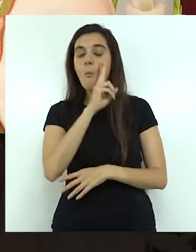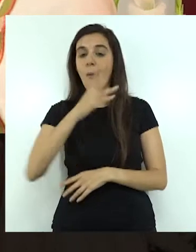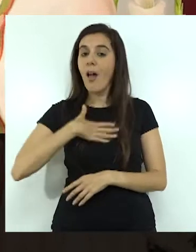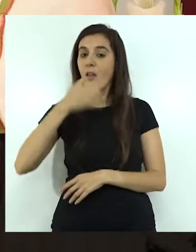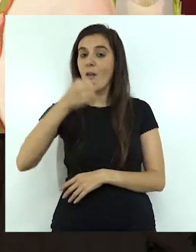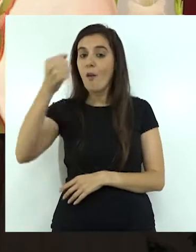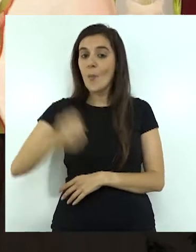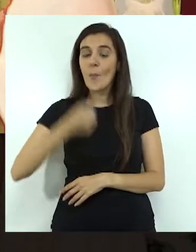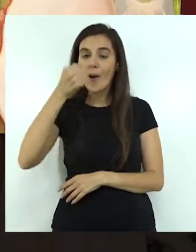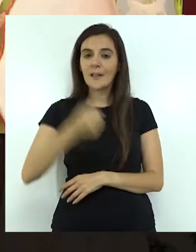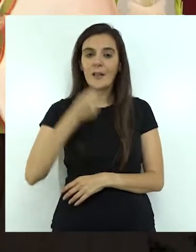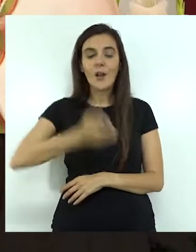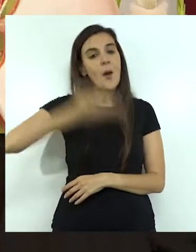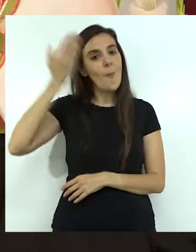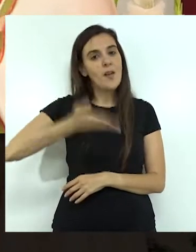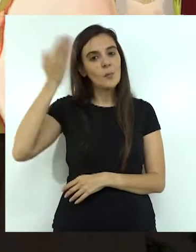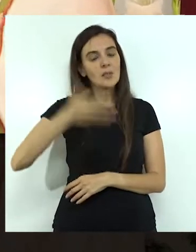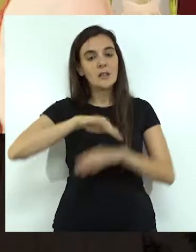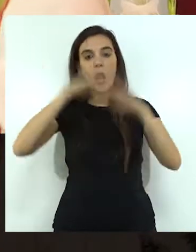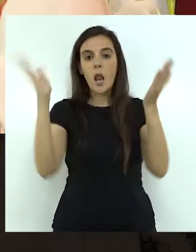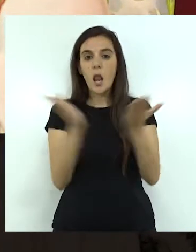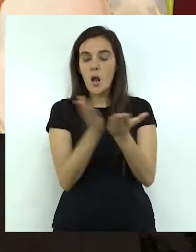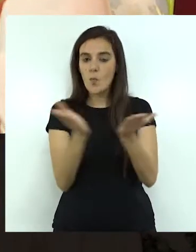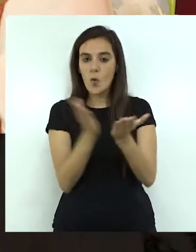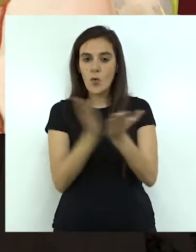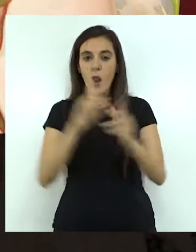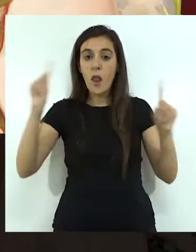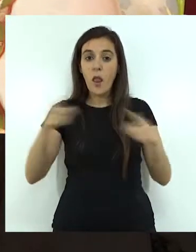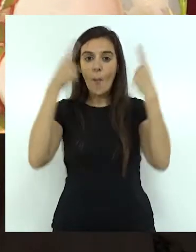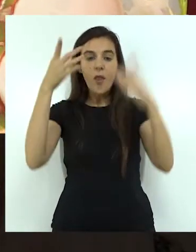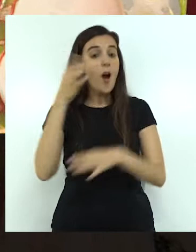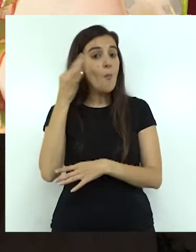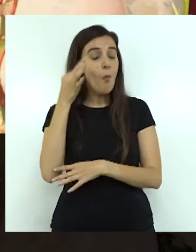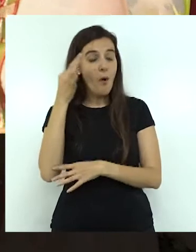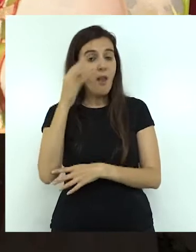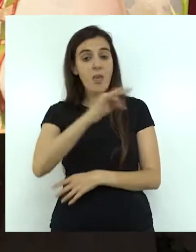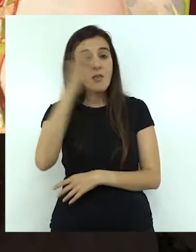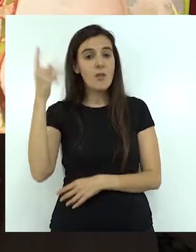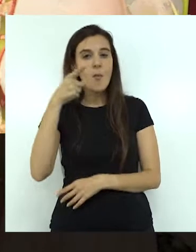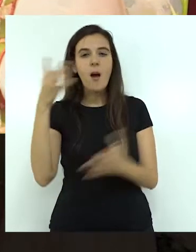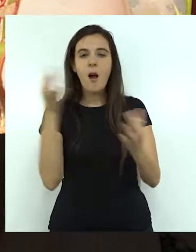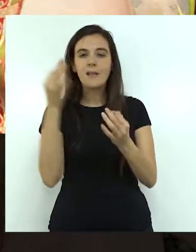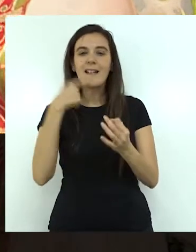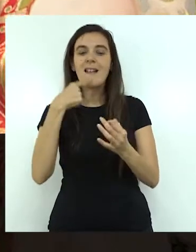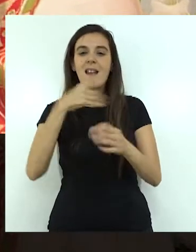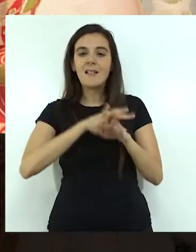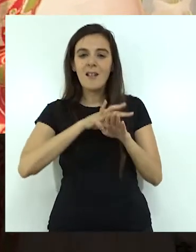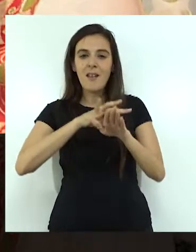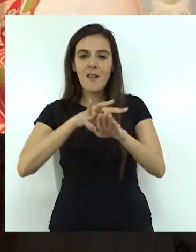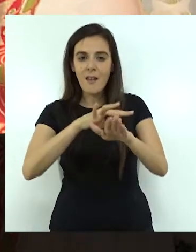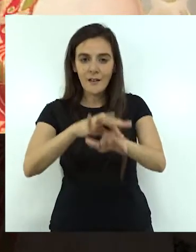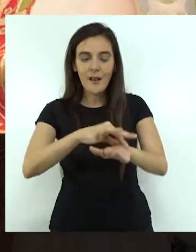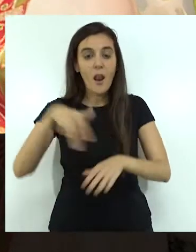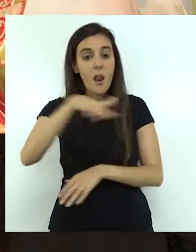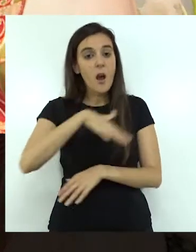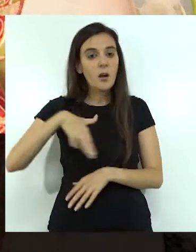más grande de nuestra tierra la primera mujer y también la que dirige los destinos y las sendas